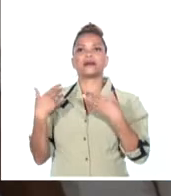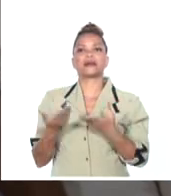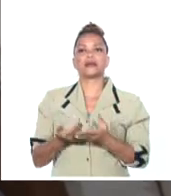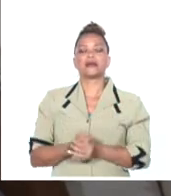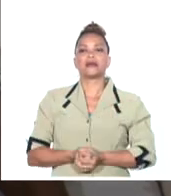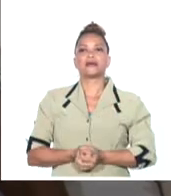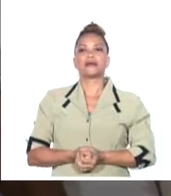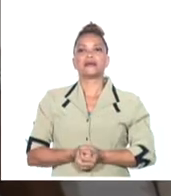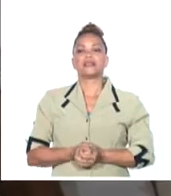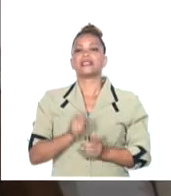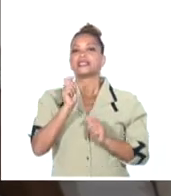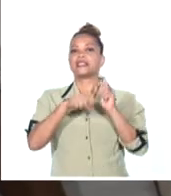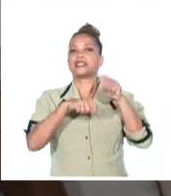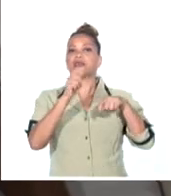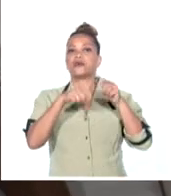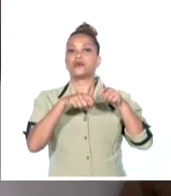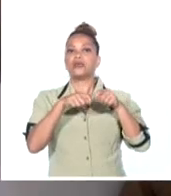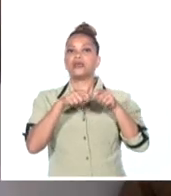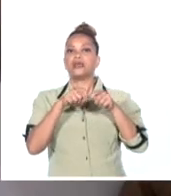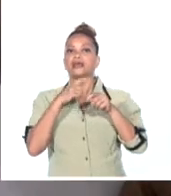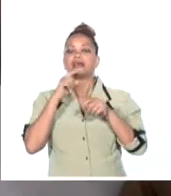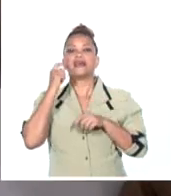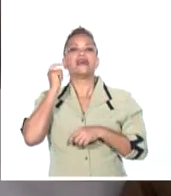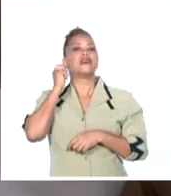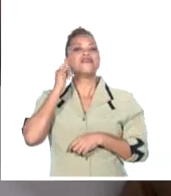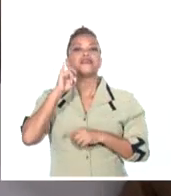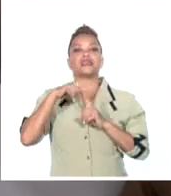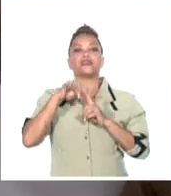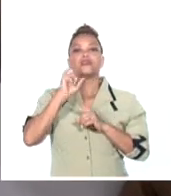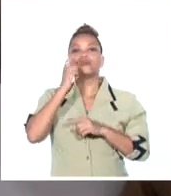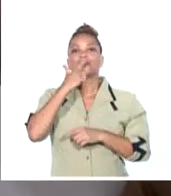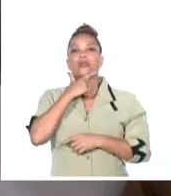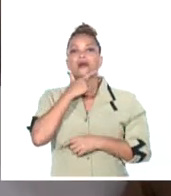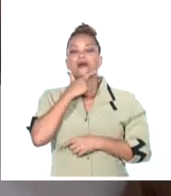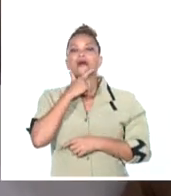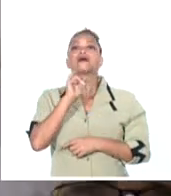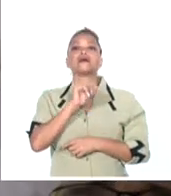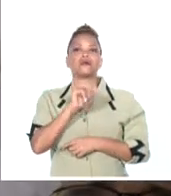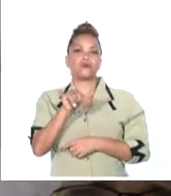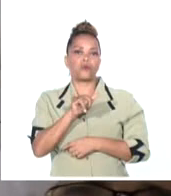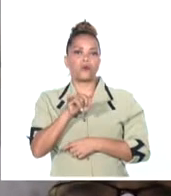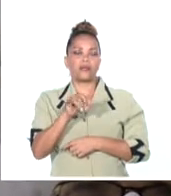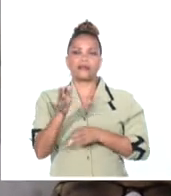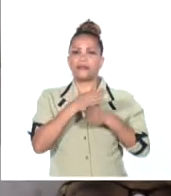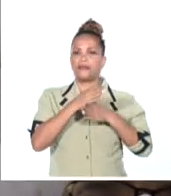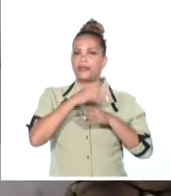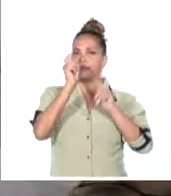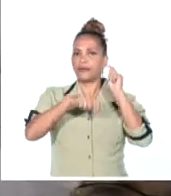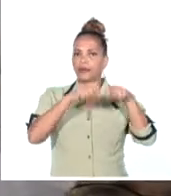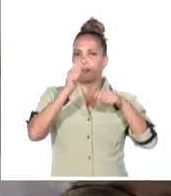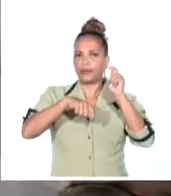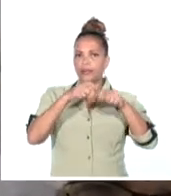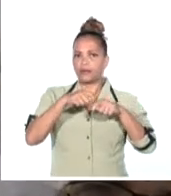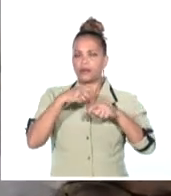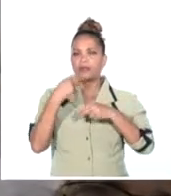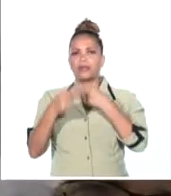la cirugía de la fístula vesicovaginal. Realmente hemos transitado por un desarrollo